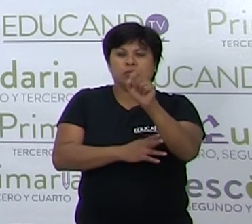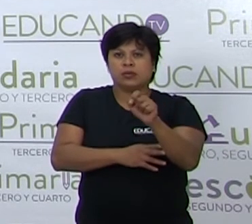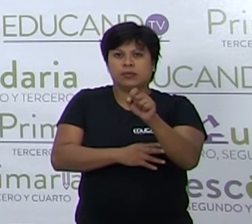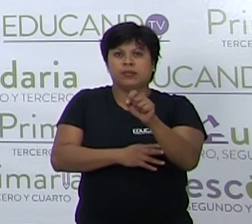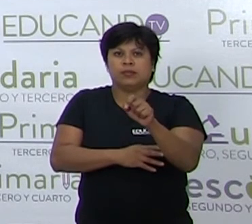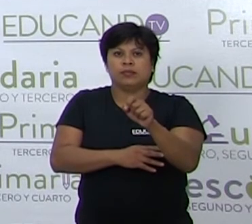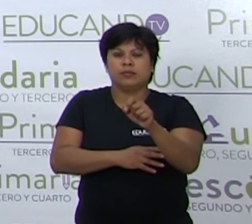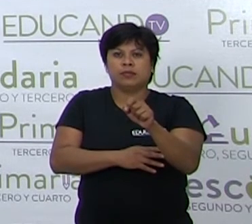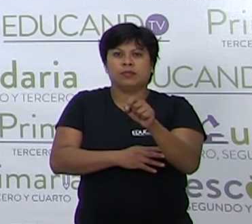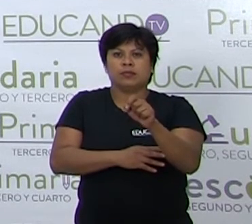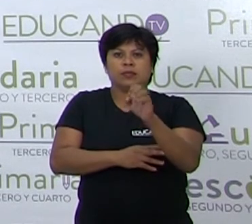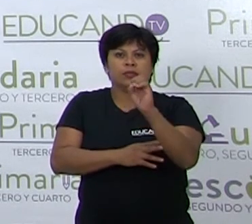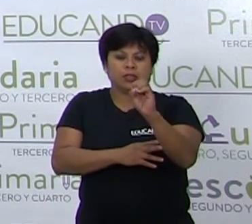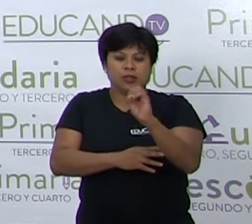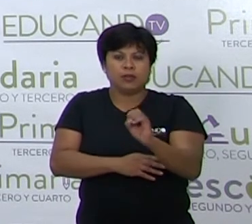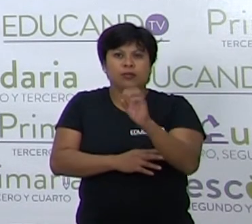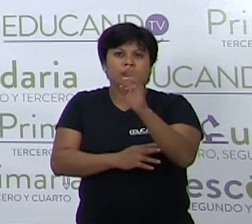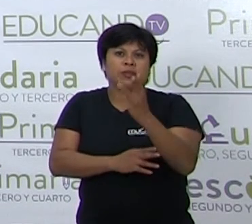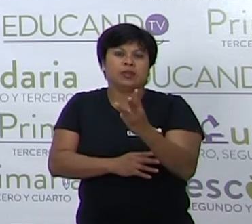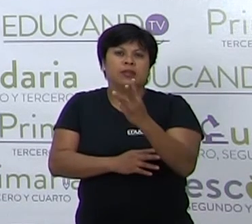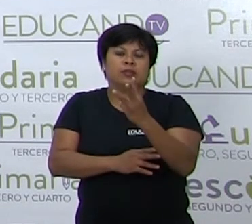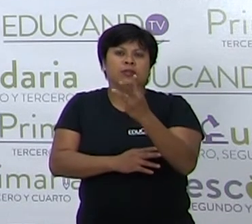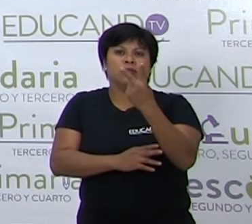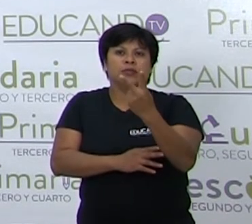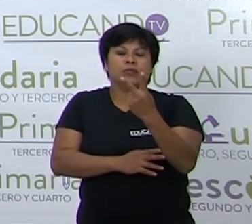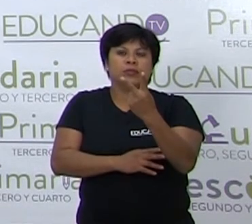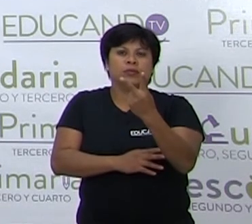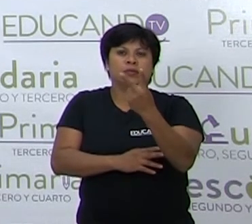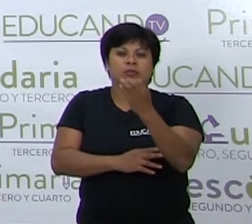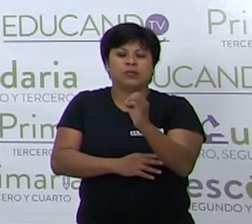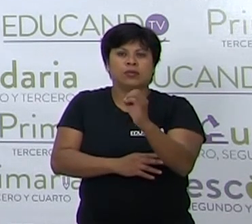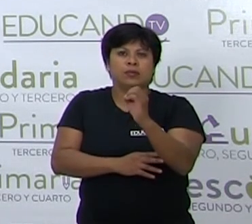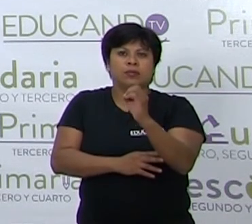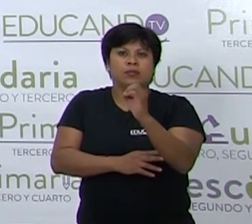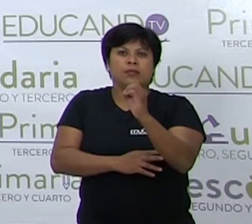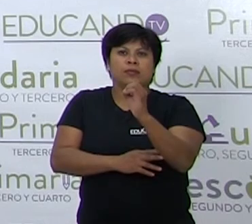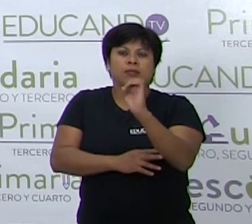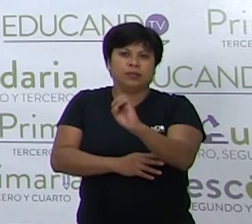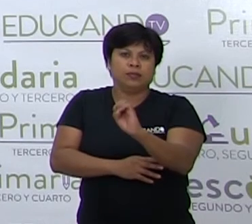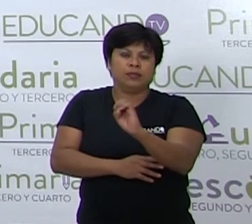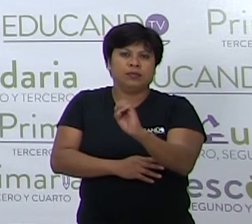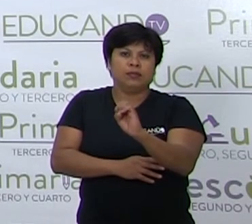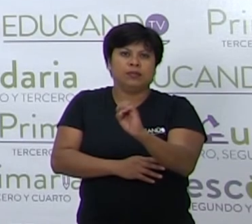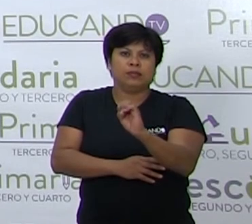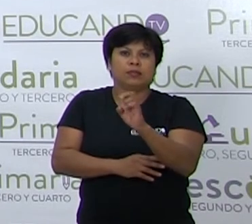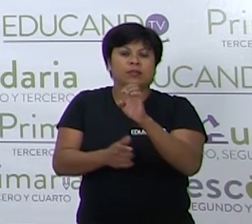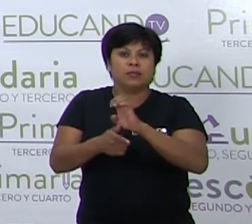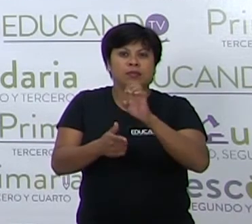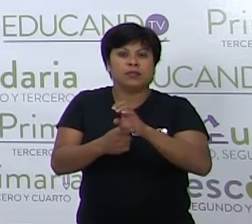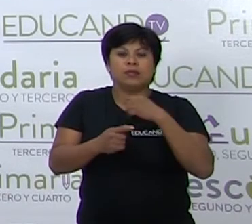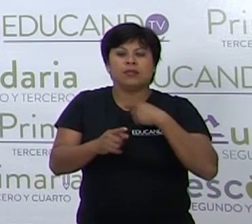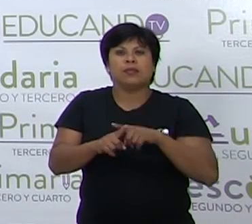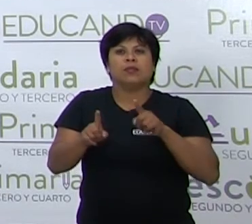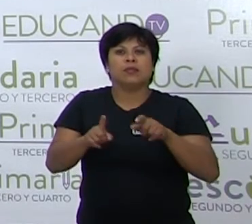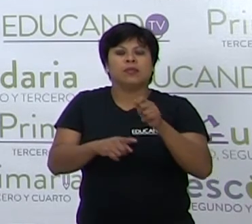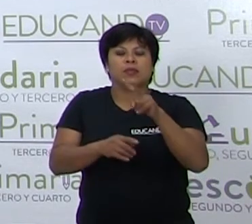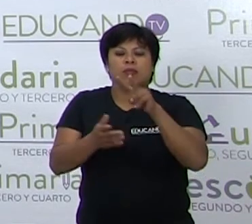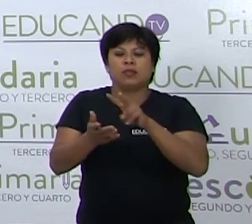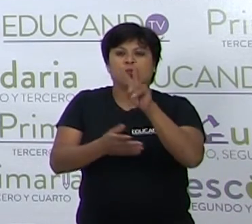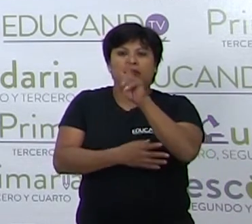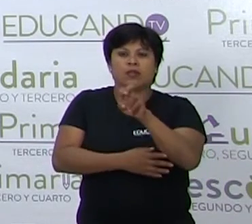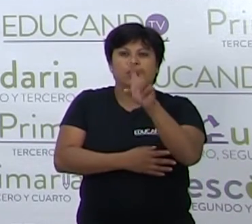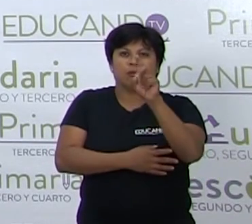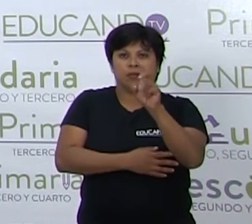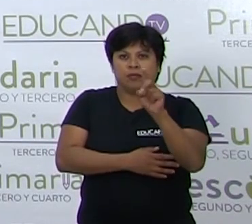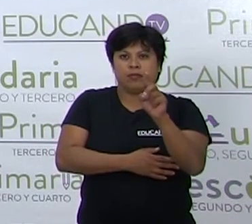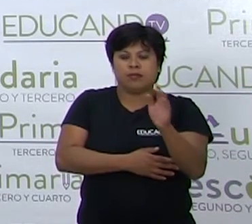76,320. 0, 3, 2, 0, 0. Entonces mi diferencia sería de